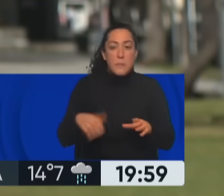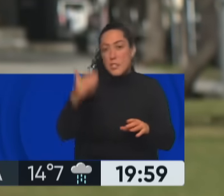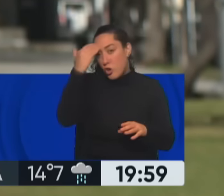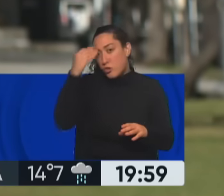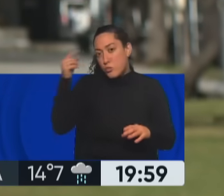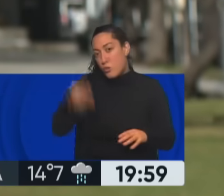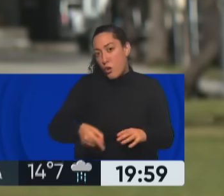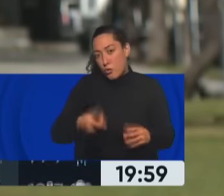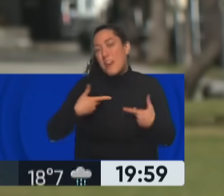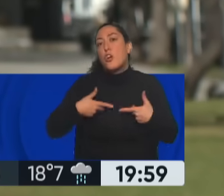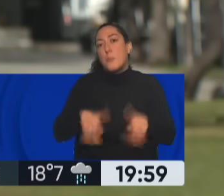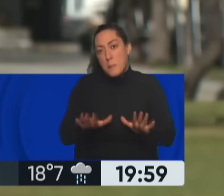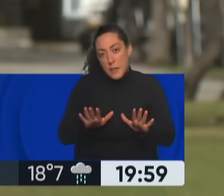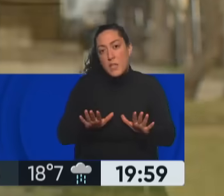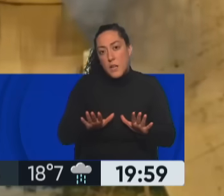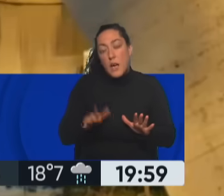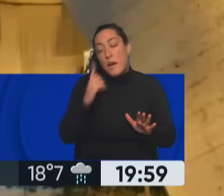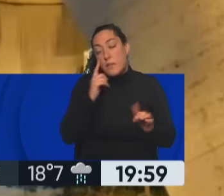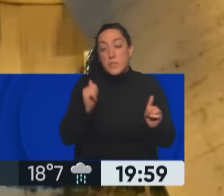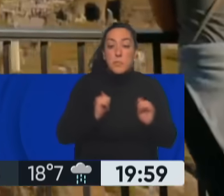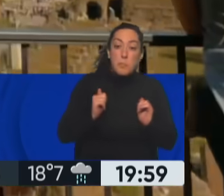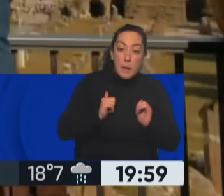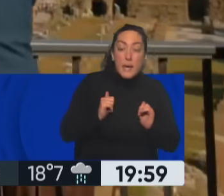anticonstitucional. Habrá que esperar, habrá que ver, pero esto